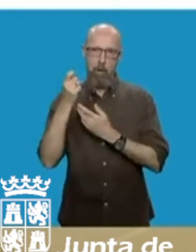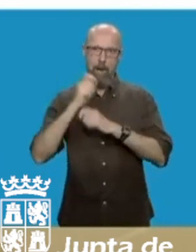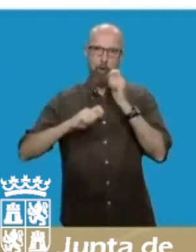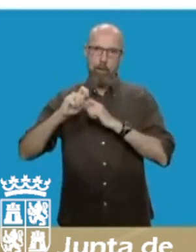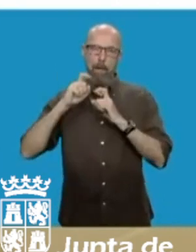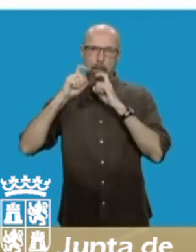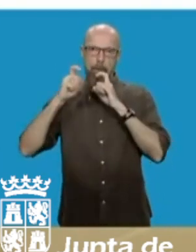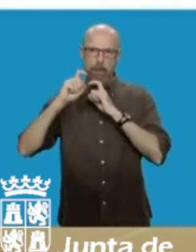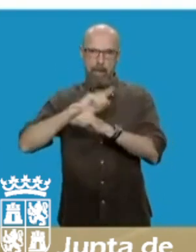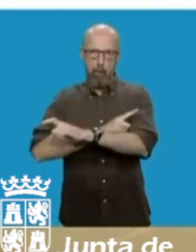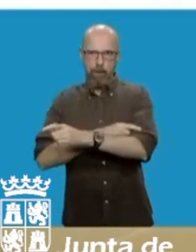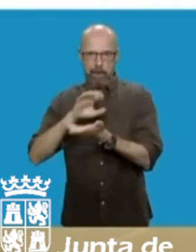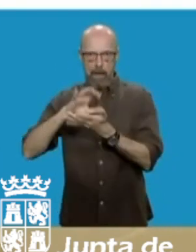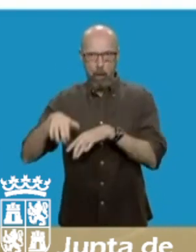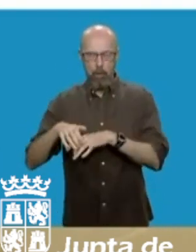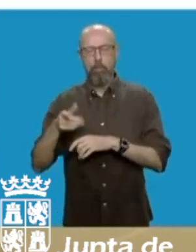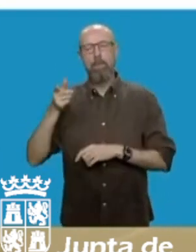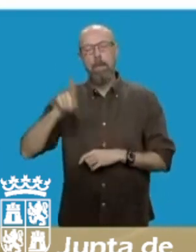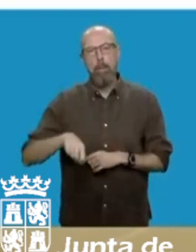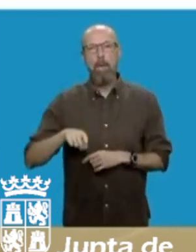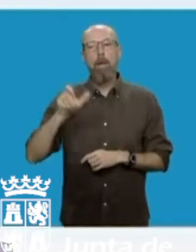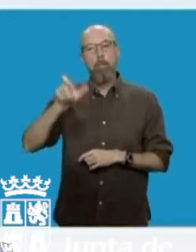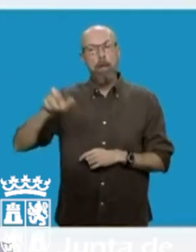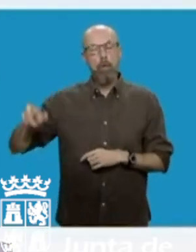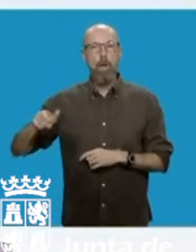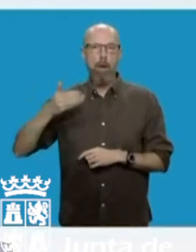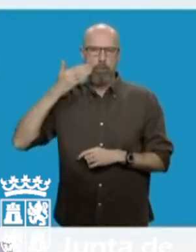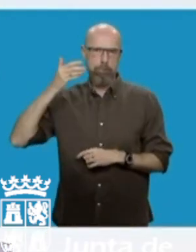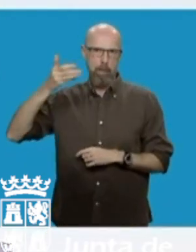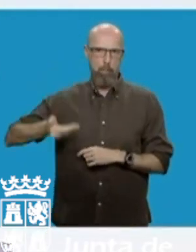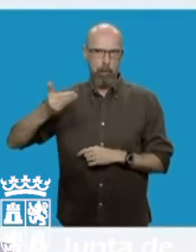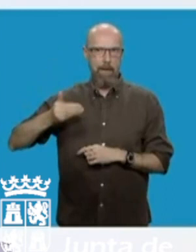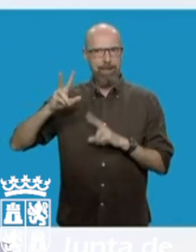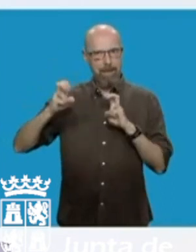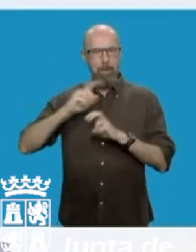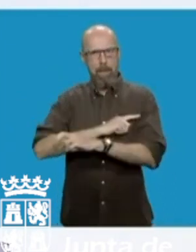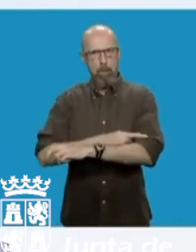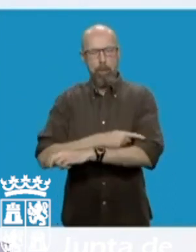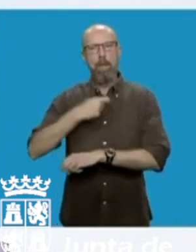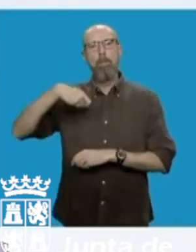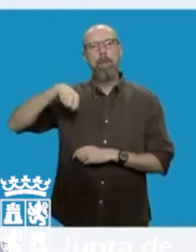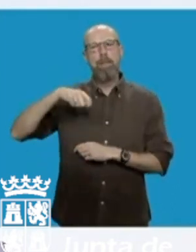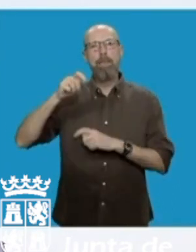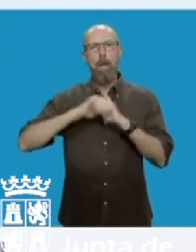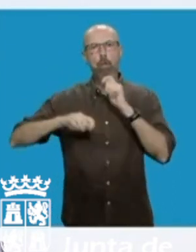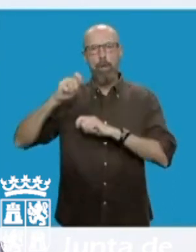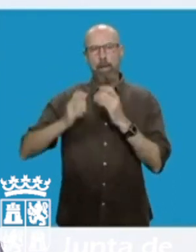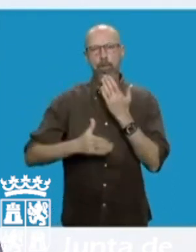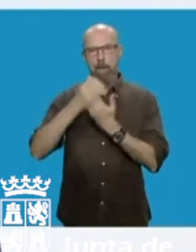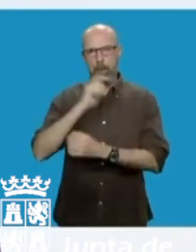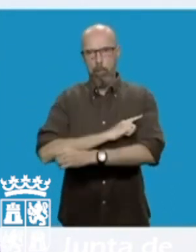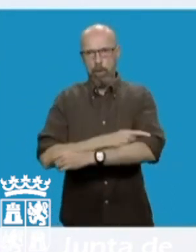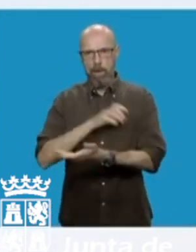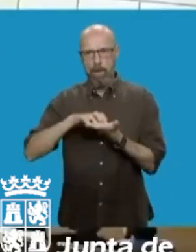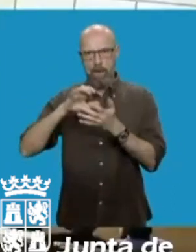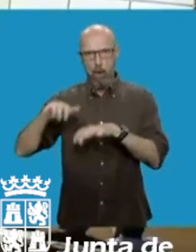Deportiva de Castilla y León, como personas de reconocido prestigio en el mundo del deporte, el presidente de la Asociación de Federaciones Deportivas